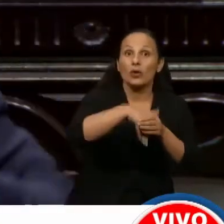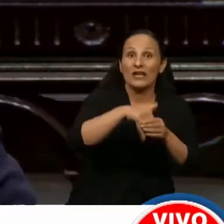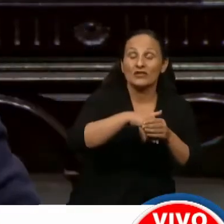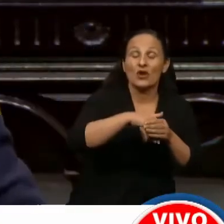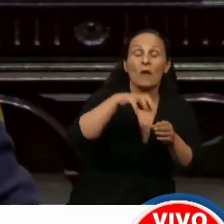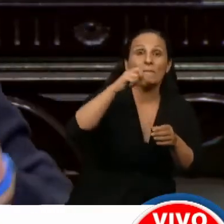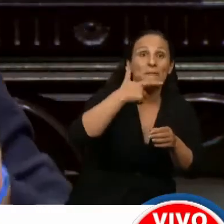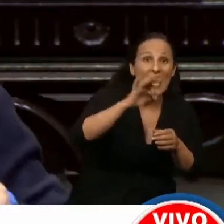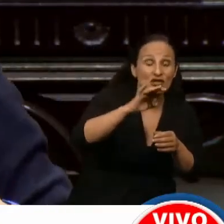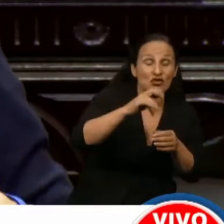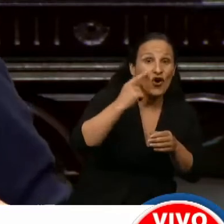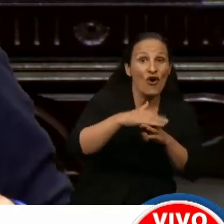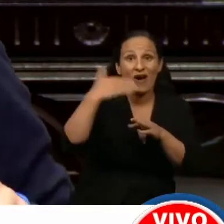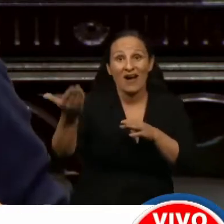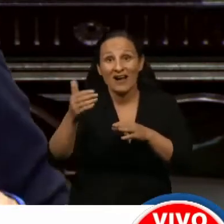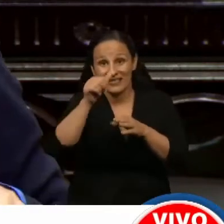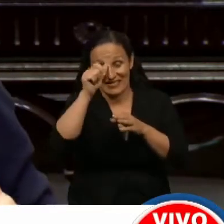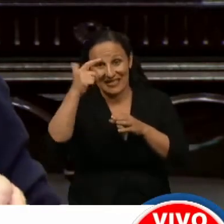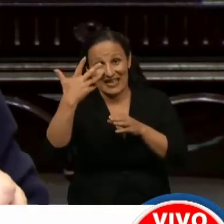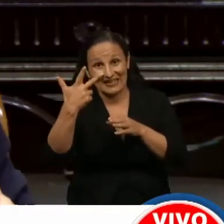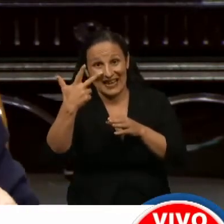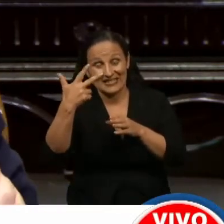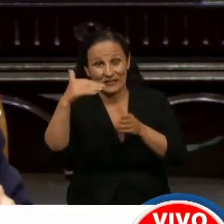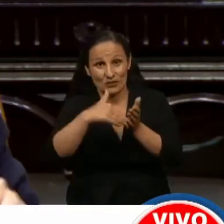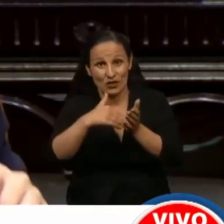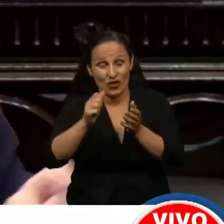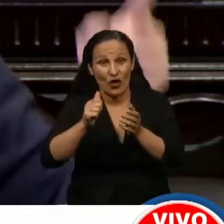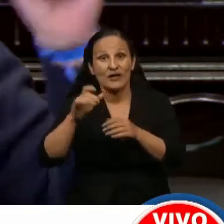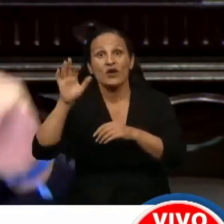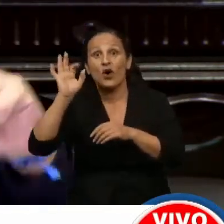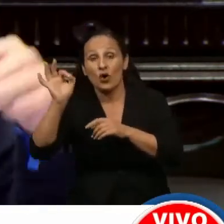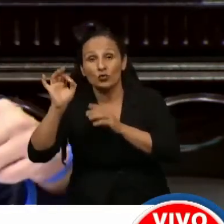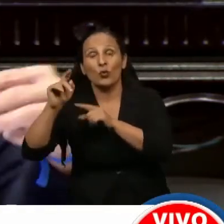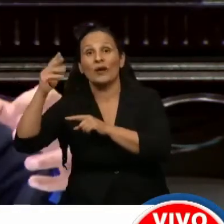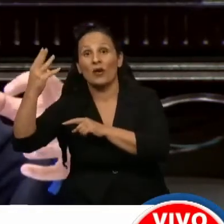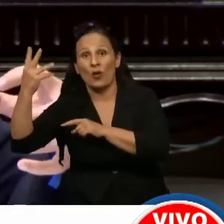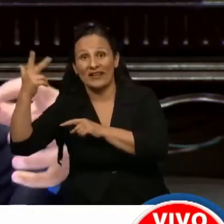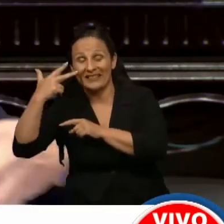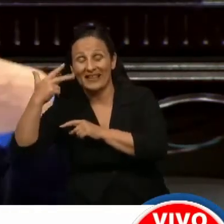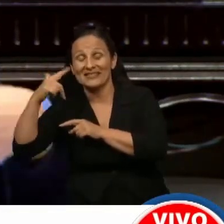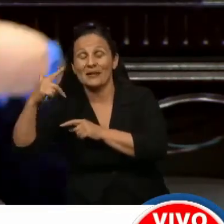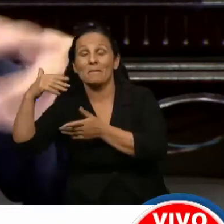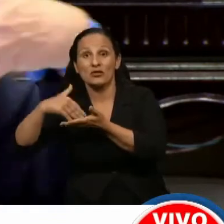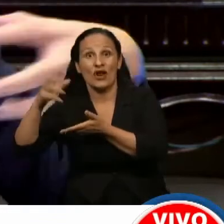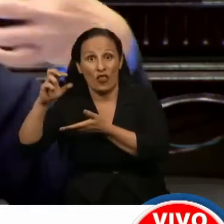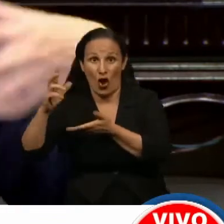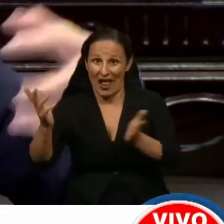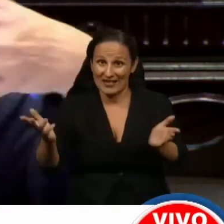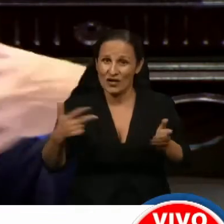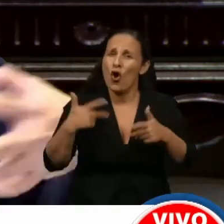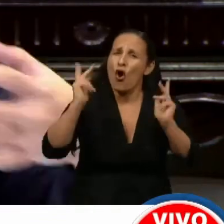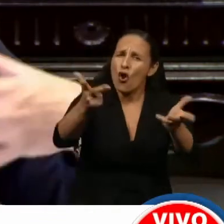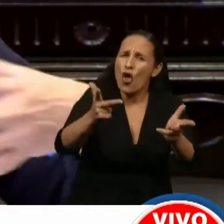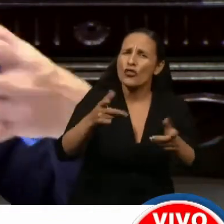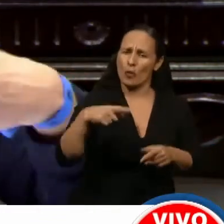mil millones de dólares. Día posterior al 28 de octubre, 43 mil millones de dólares. Lo digo cuando hablamos de esa madurez que tenemos que tener